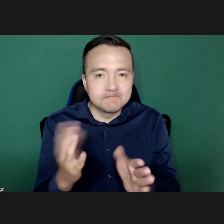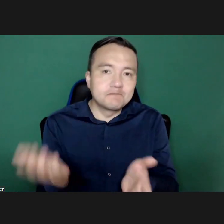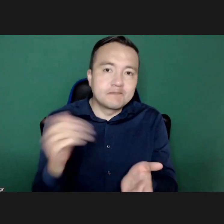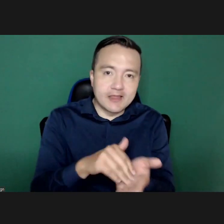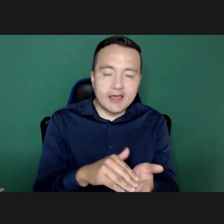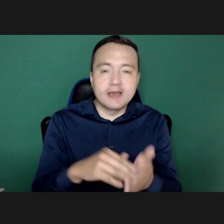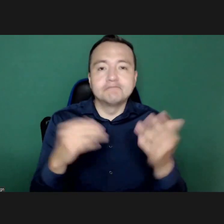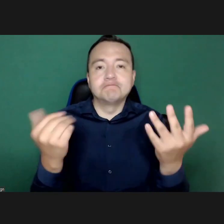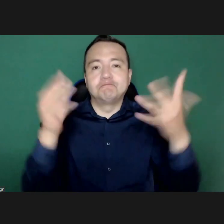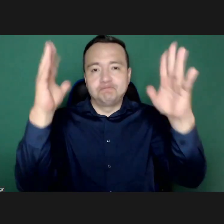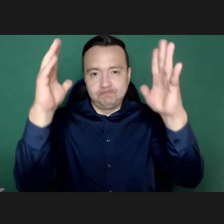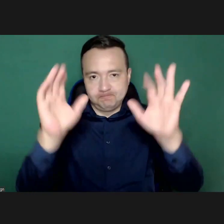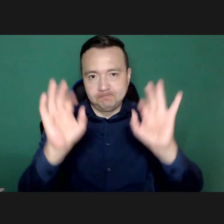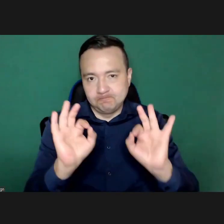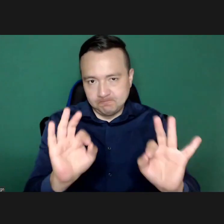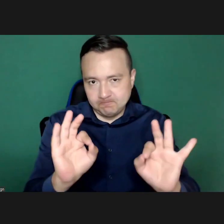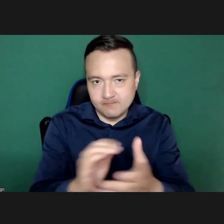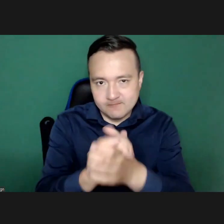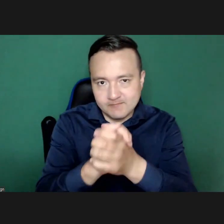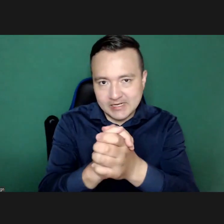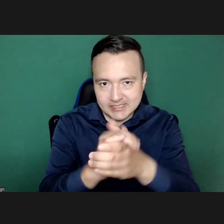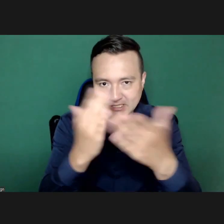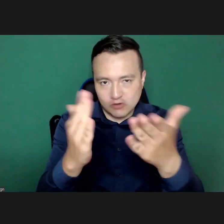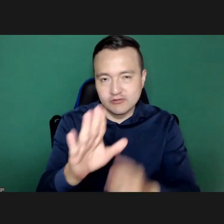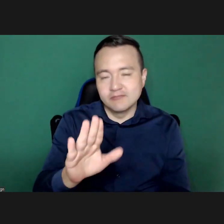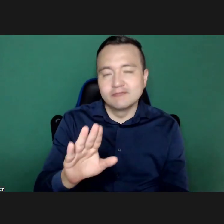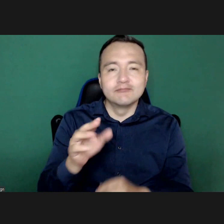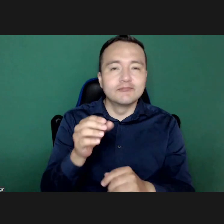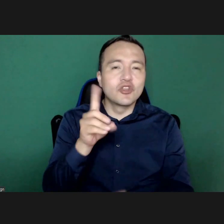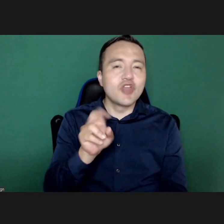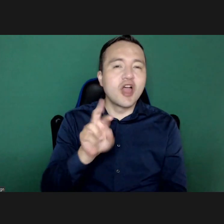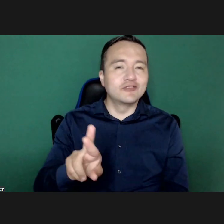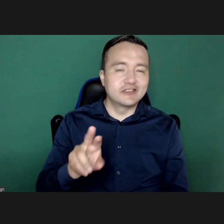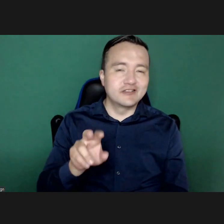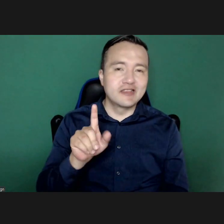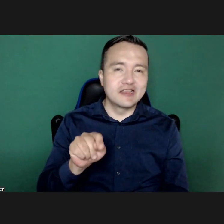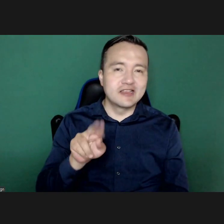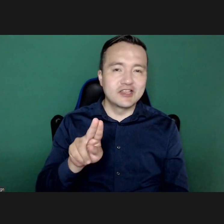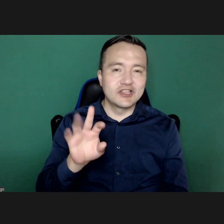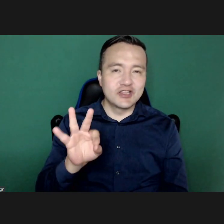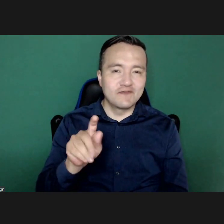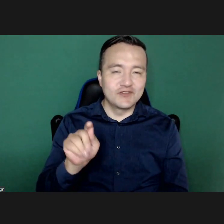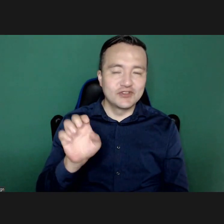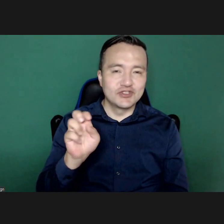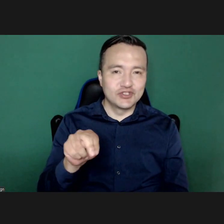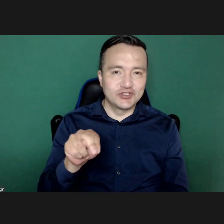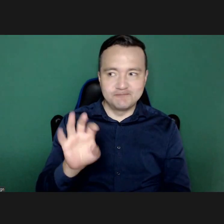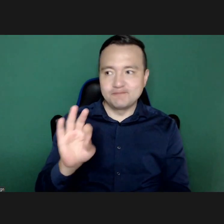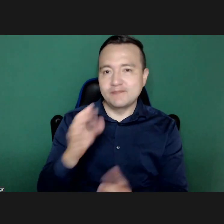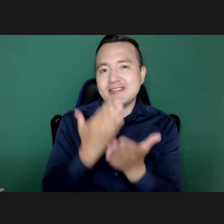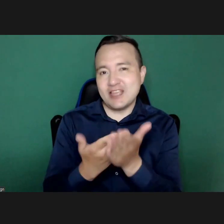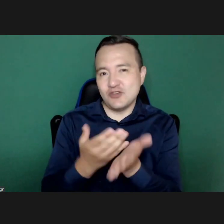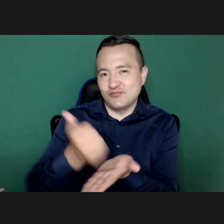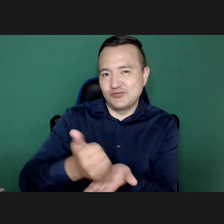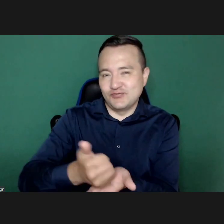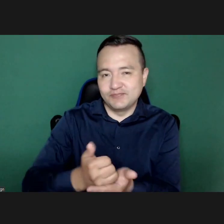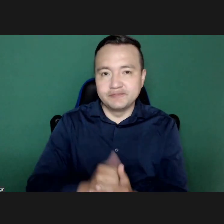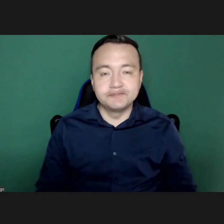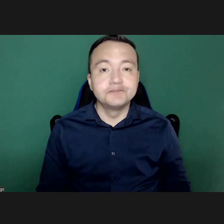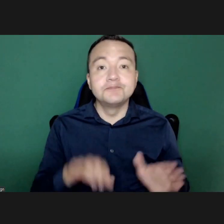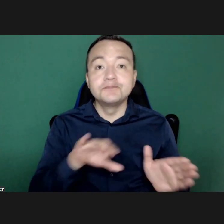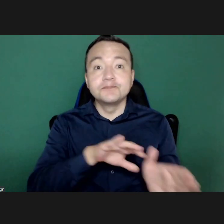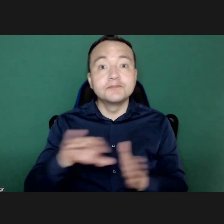felicitaciones y un saludo al doctor Tufton. Gracias por su participación. Pasamos entonces al doctor